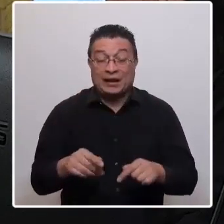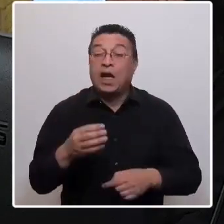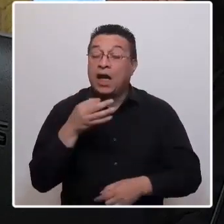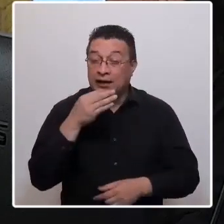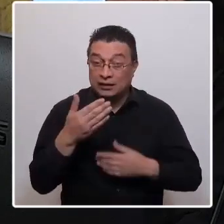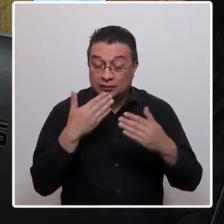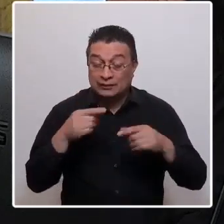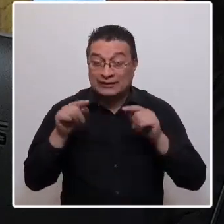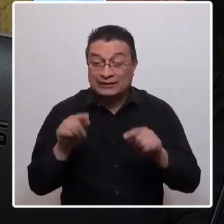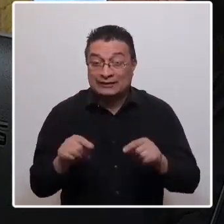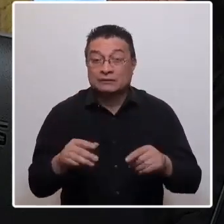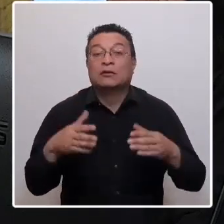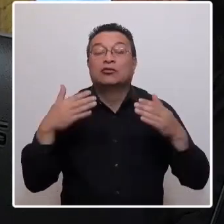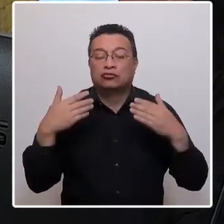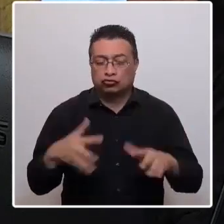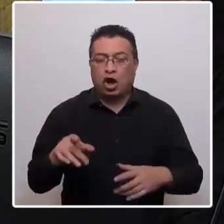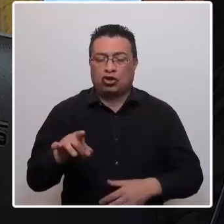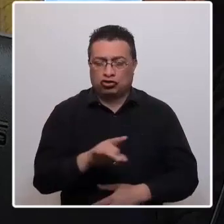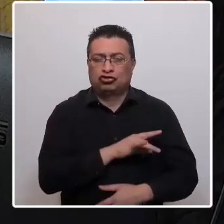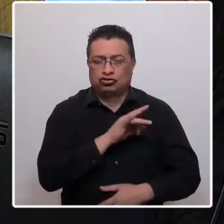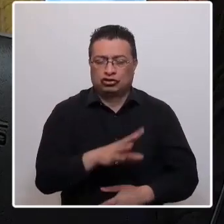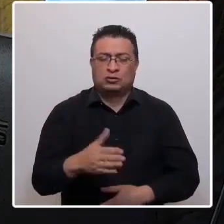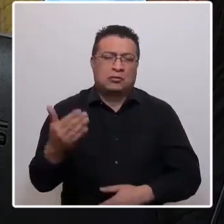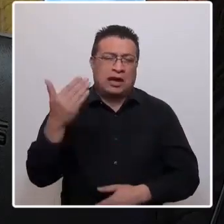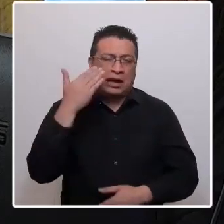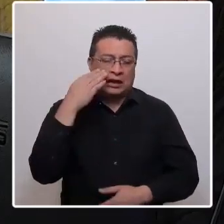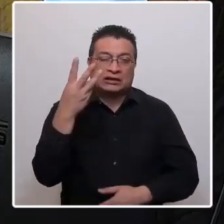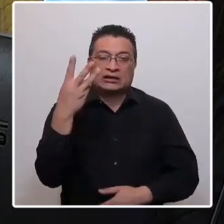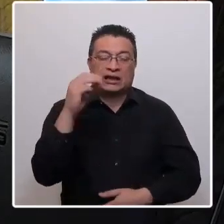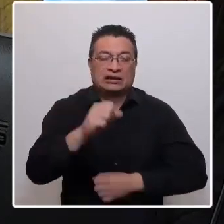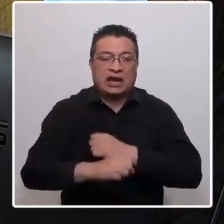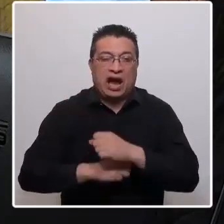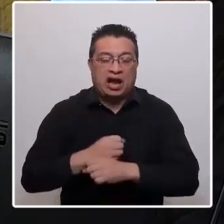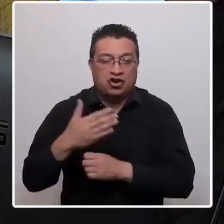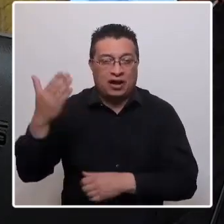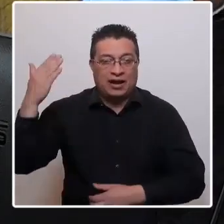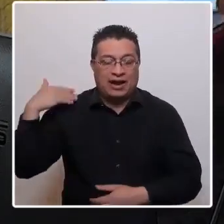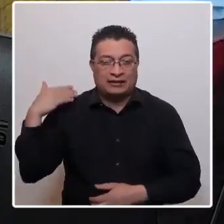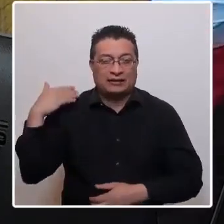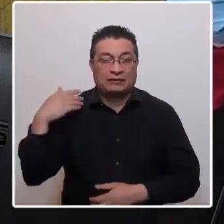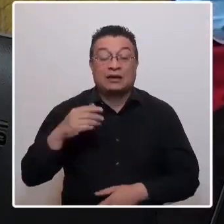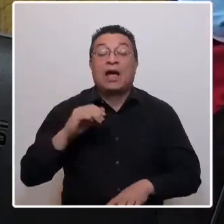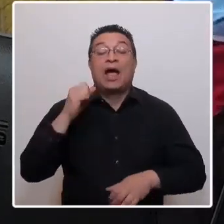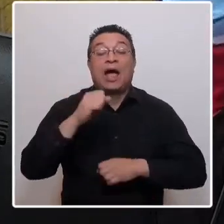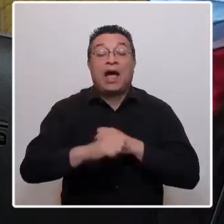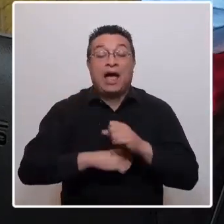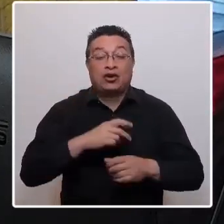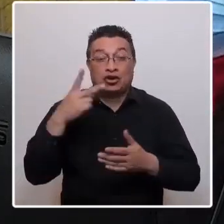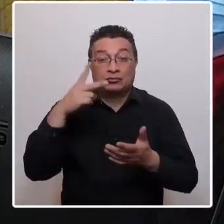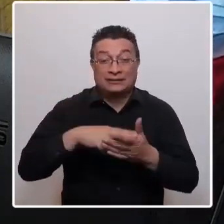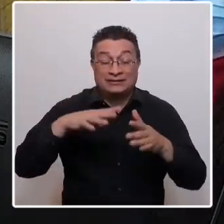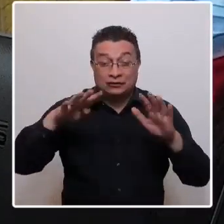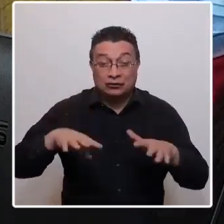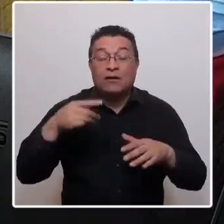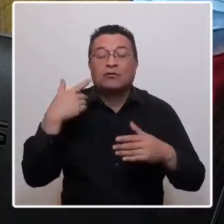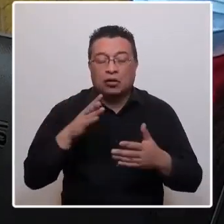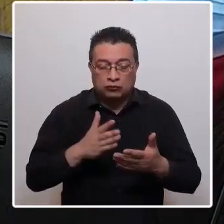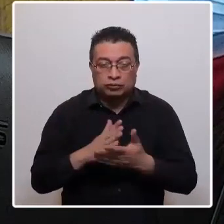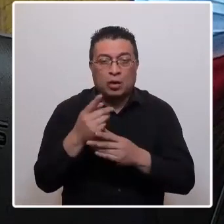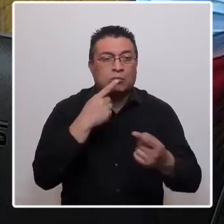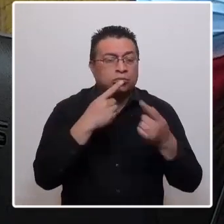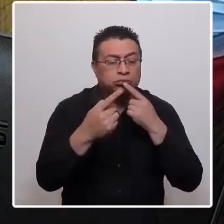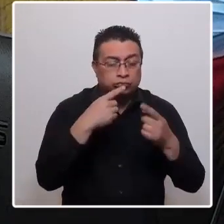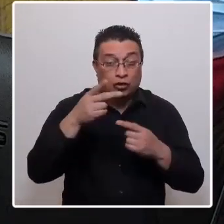esta discusión ya se dio en Chile hace casi 30 años. Y en el año 2019, cuando se intentó hacer una consulta indígena